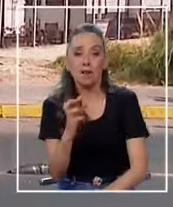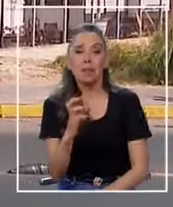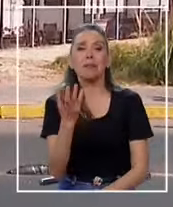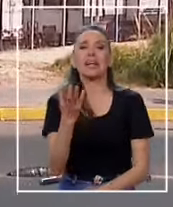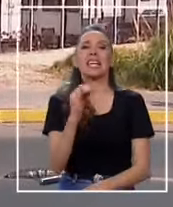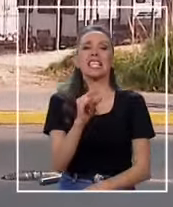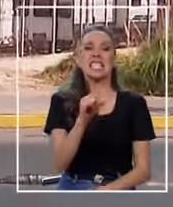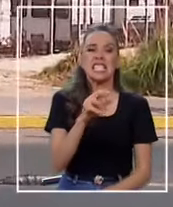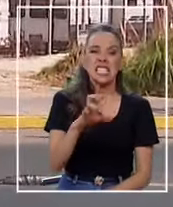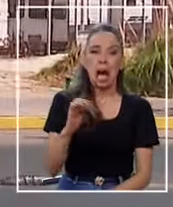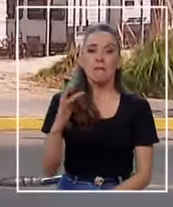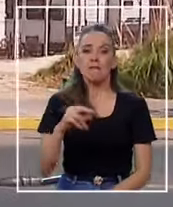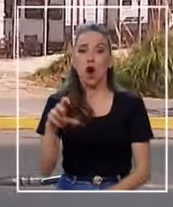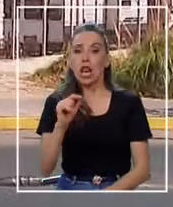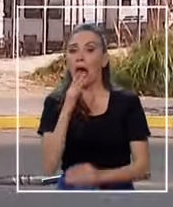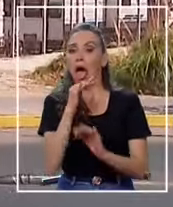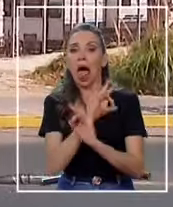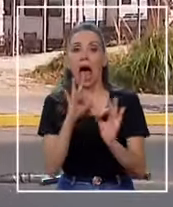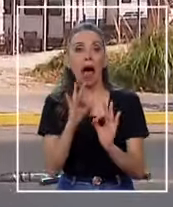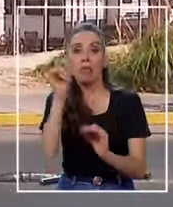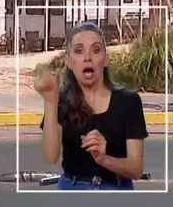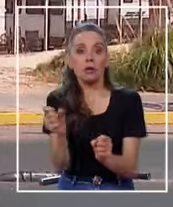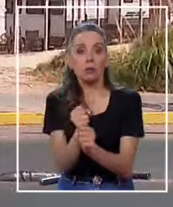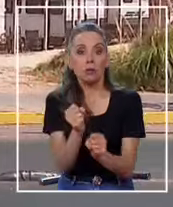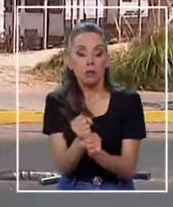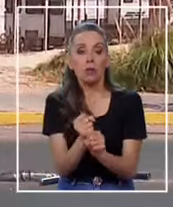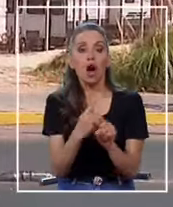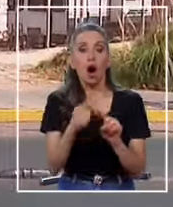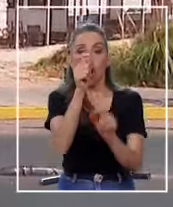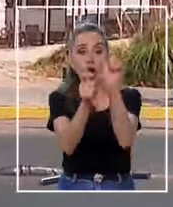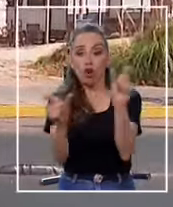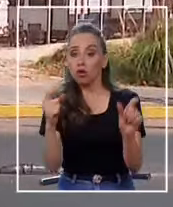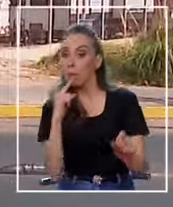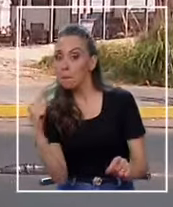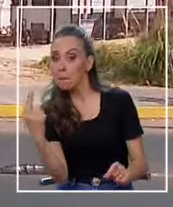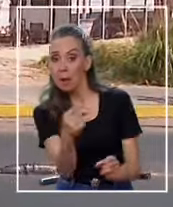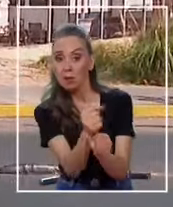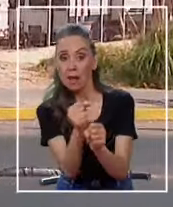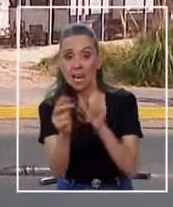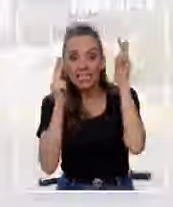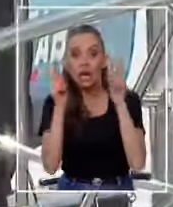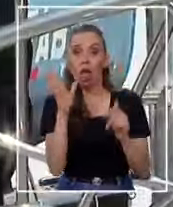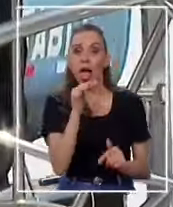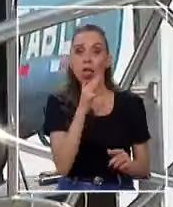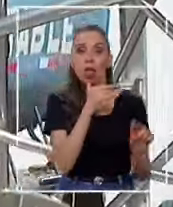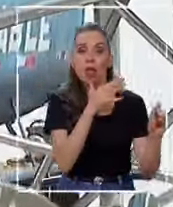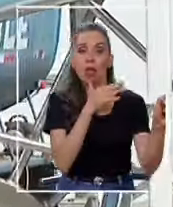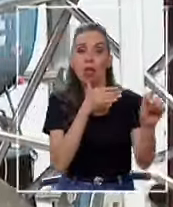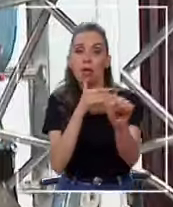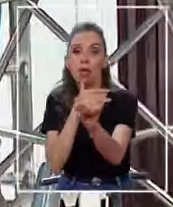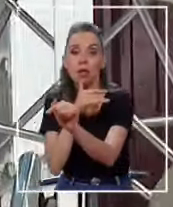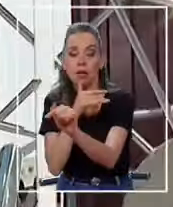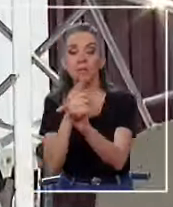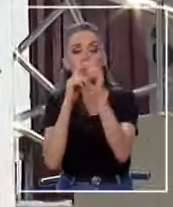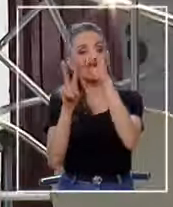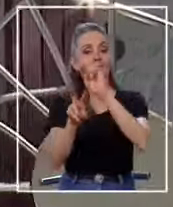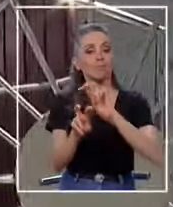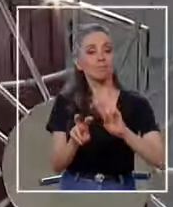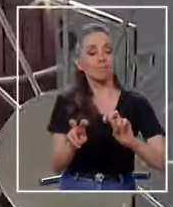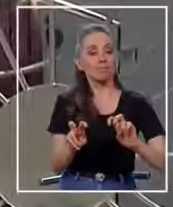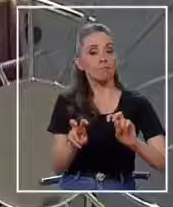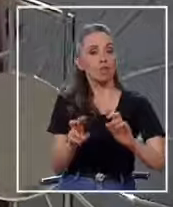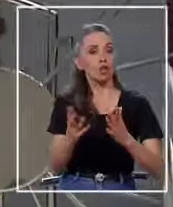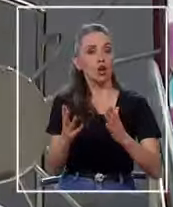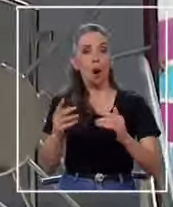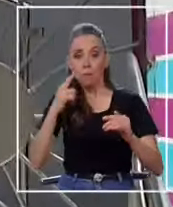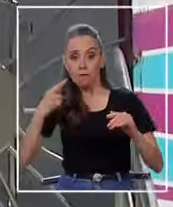características propias de un trabajador lo mismo pudimos encontrar en otros trabajadores de El circo se abrió una investigación para esclarecer el